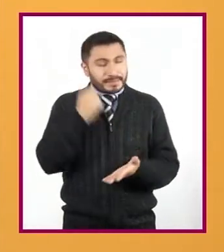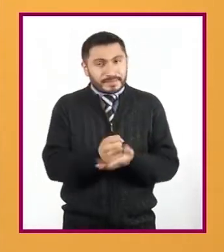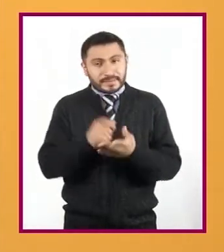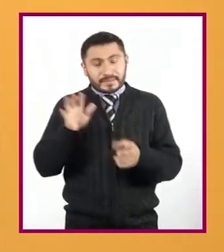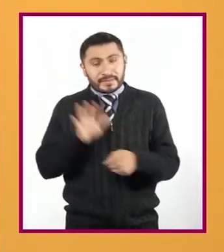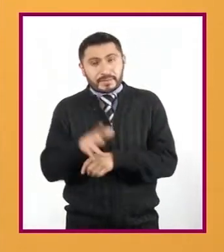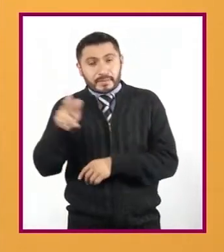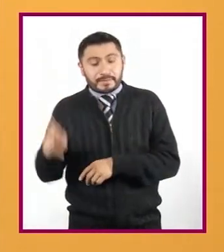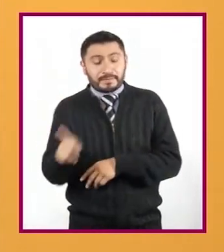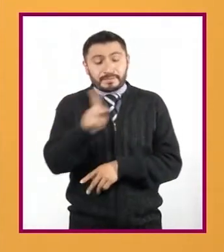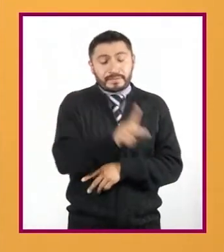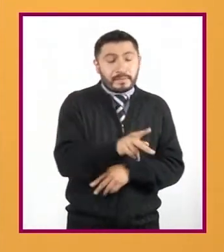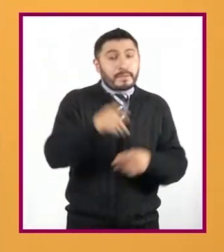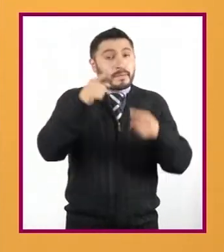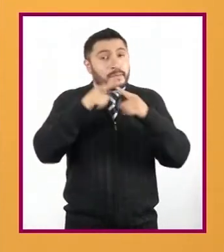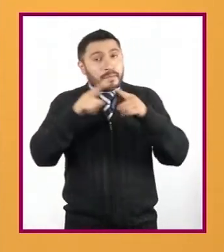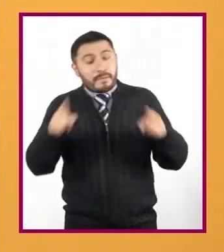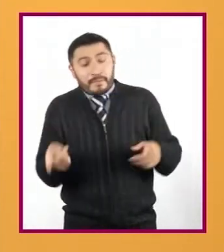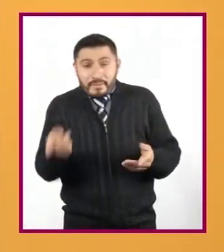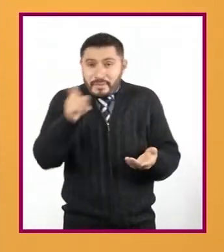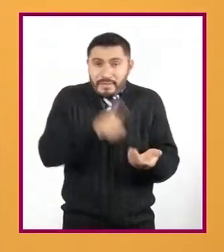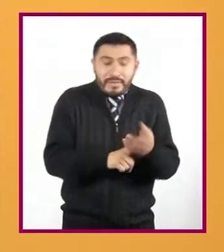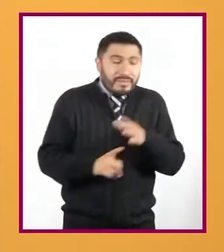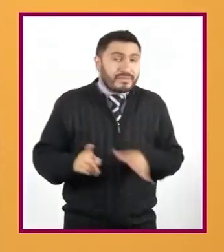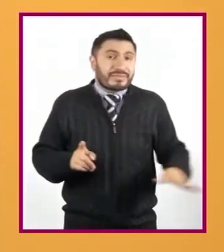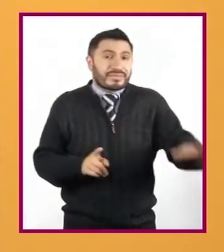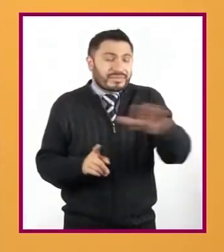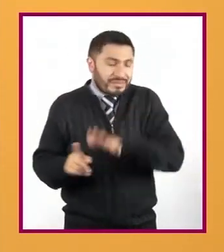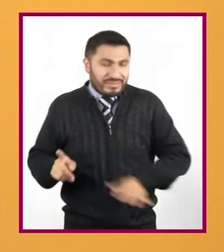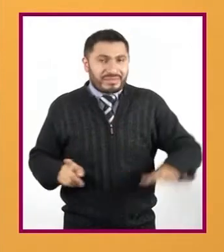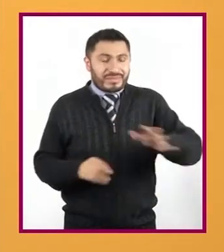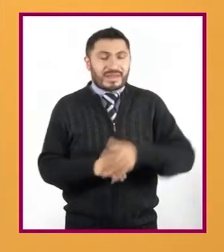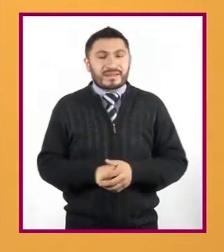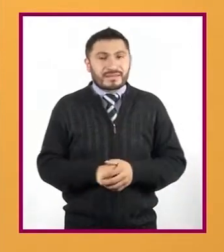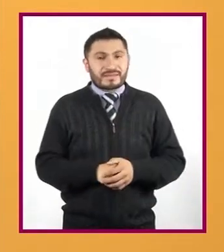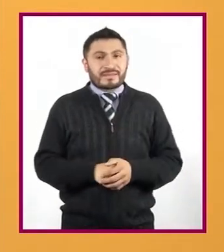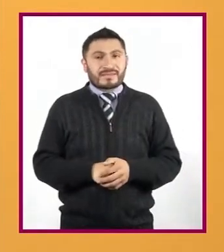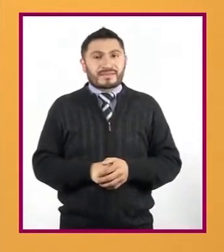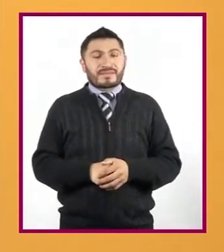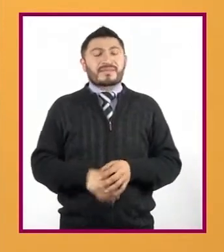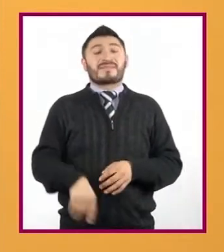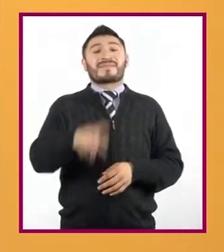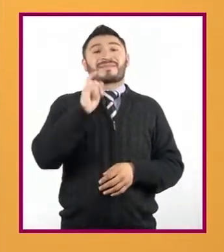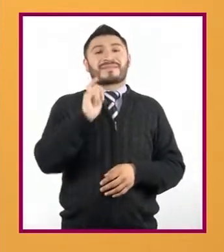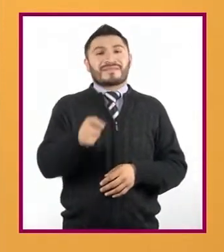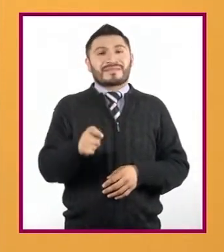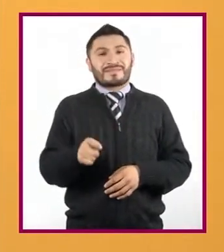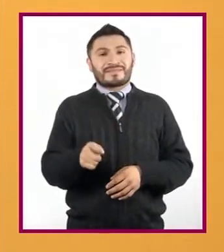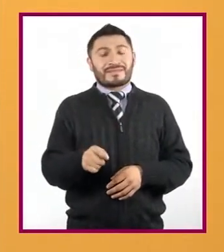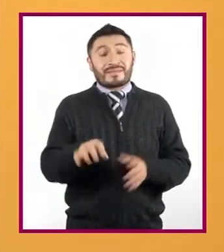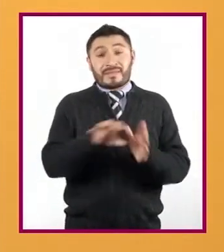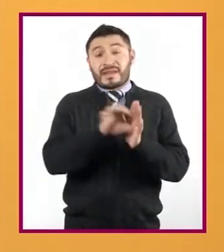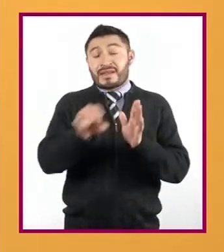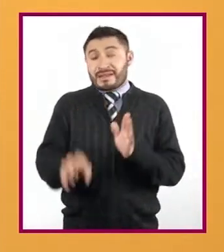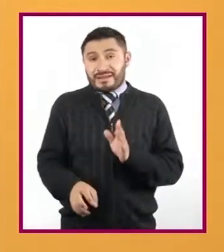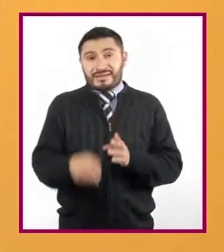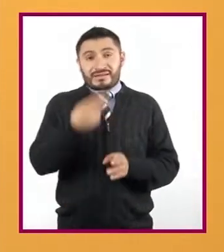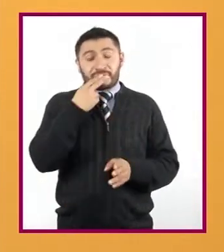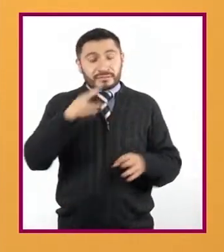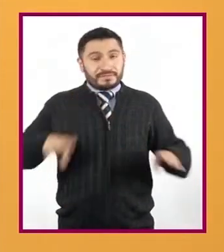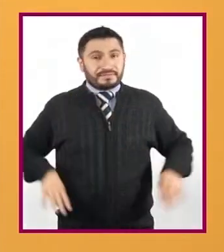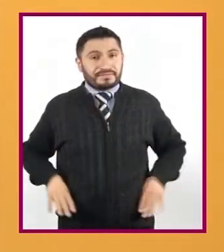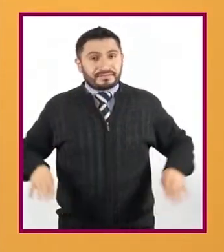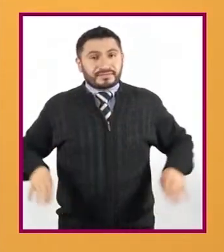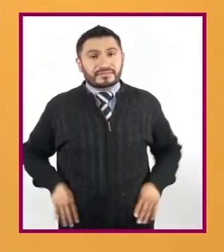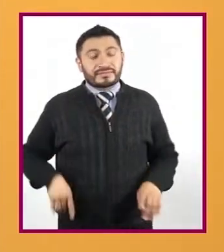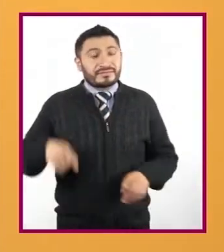y diferencias encontradas en el universo o población. Es decir, ejemplificar las